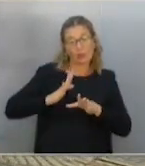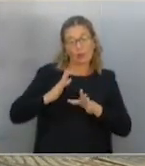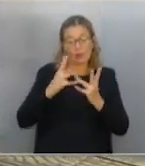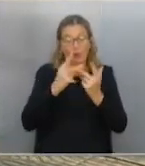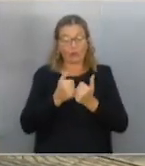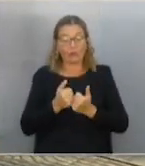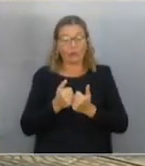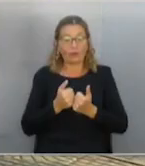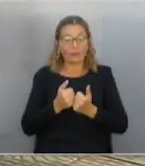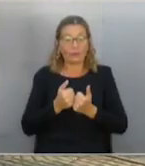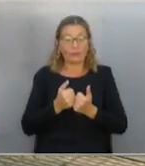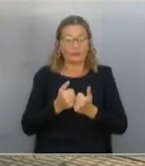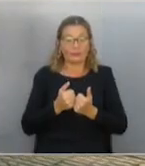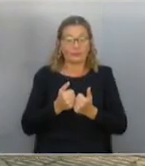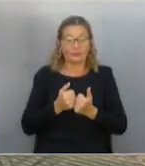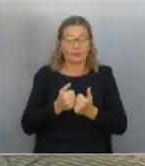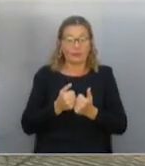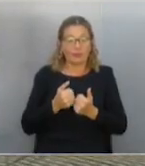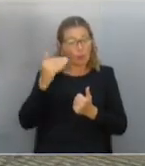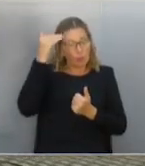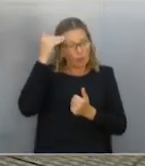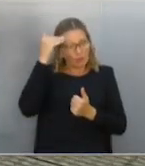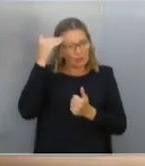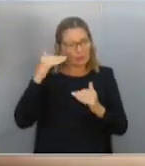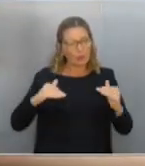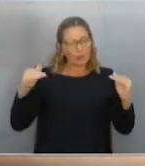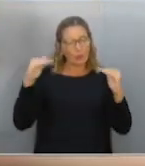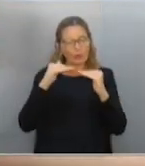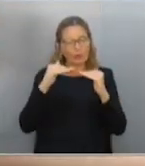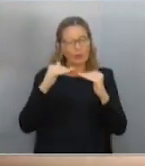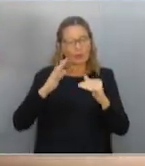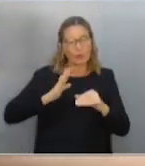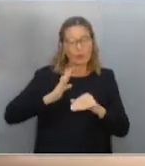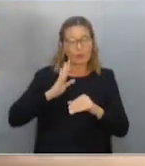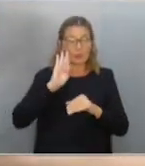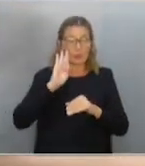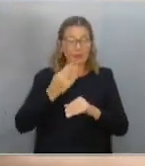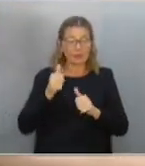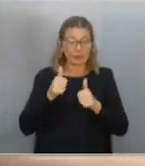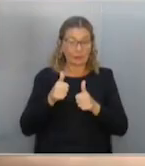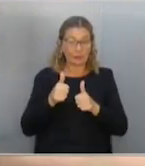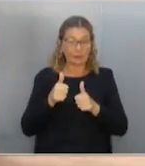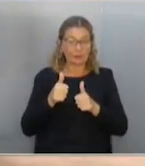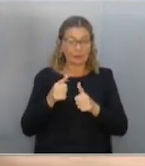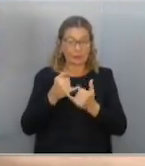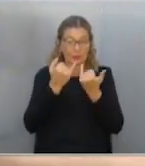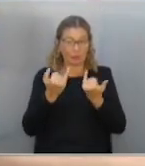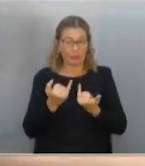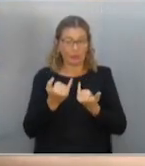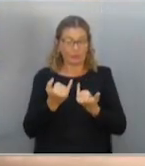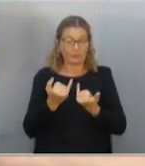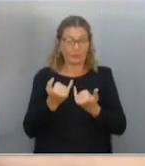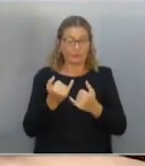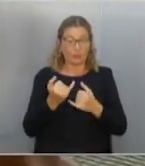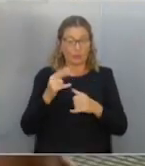forma de tratar de que nos concienticemos más por la igualdad. Como mujer me parece que está bien, o sea, es nuestro día y nos tenemos que